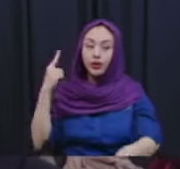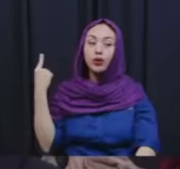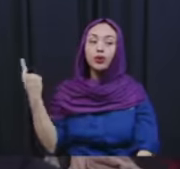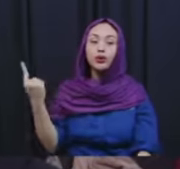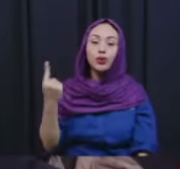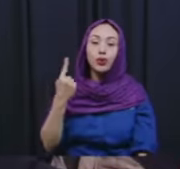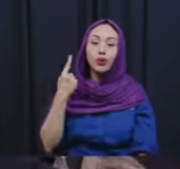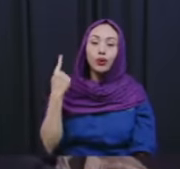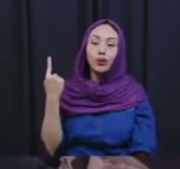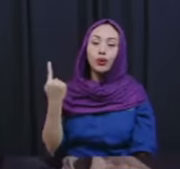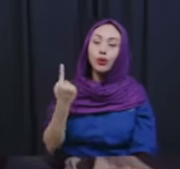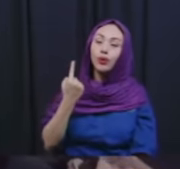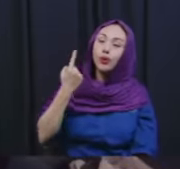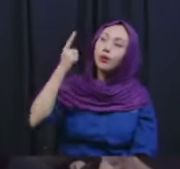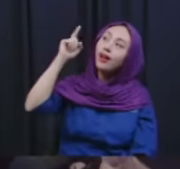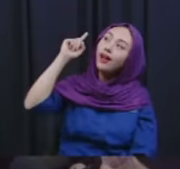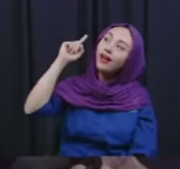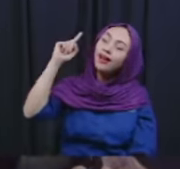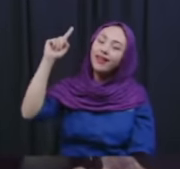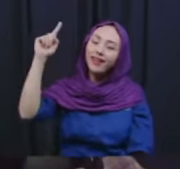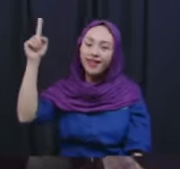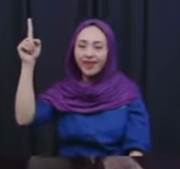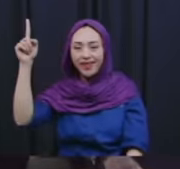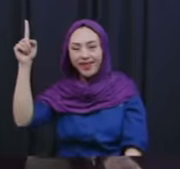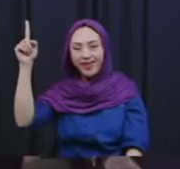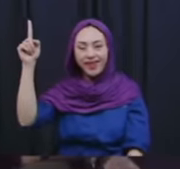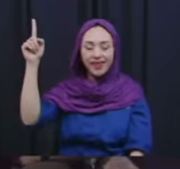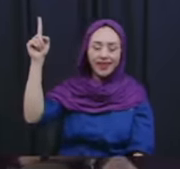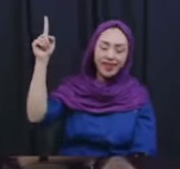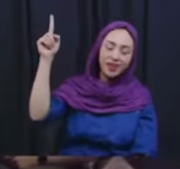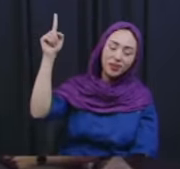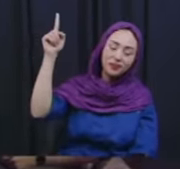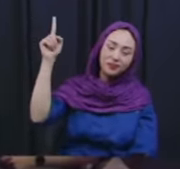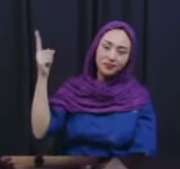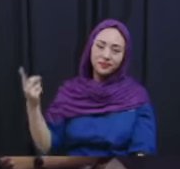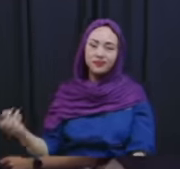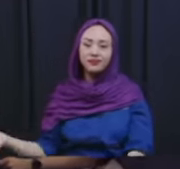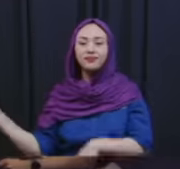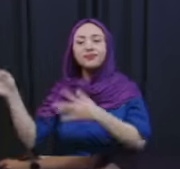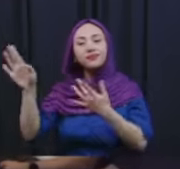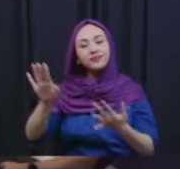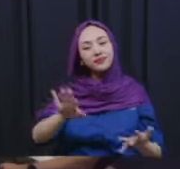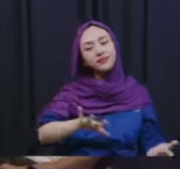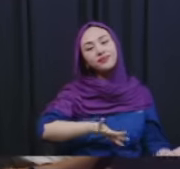adorarle solo a él